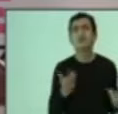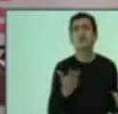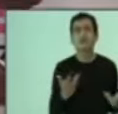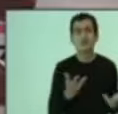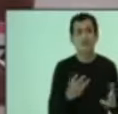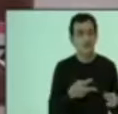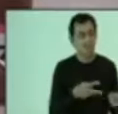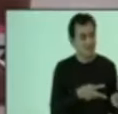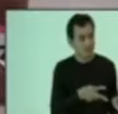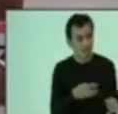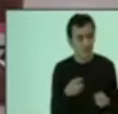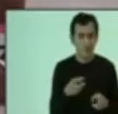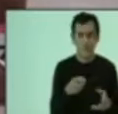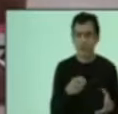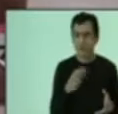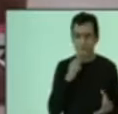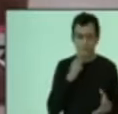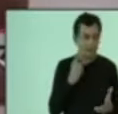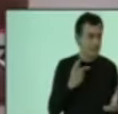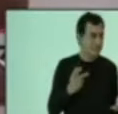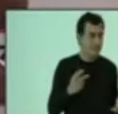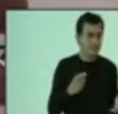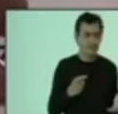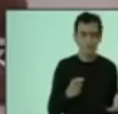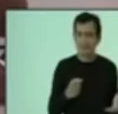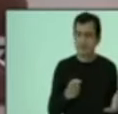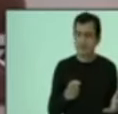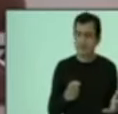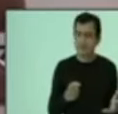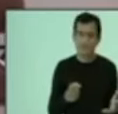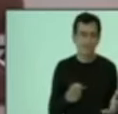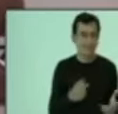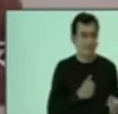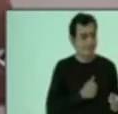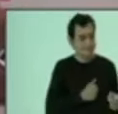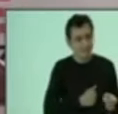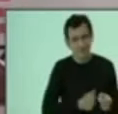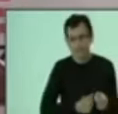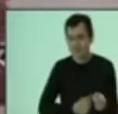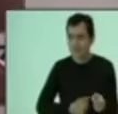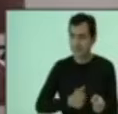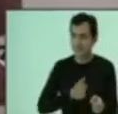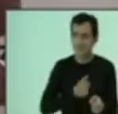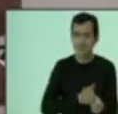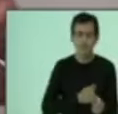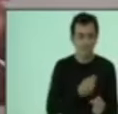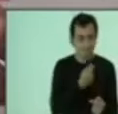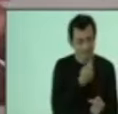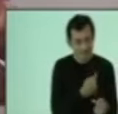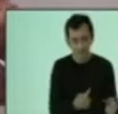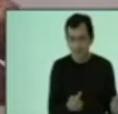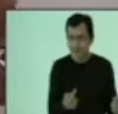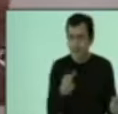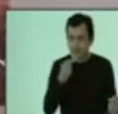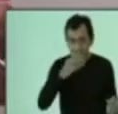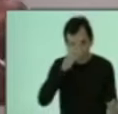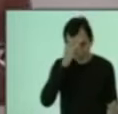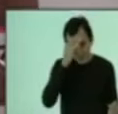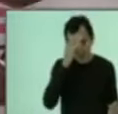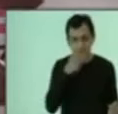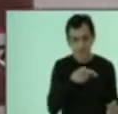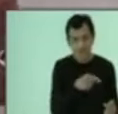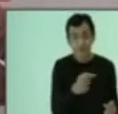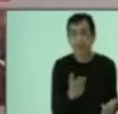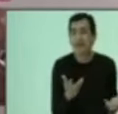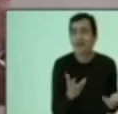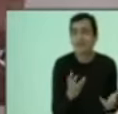la gente se va por un camino en el que no quisiéramos que se fueran los más pequeños, pero todo es por necesidad. Entonces,